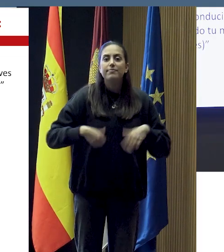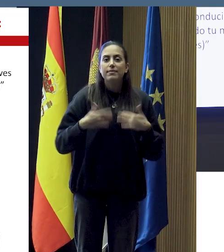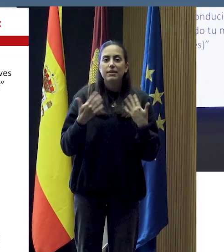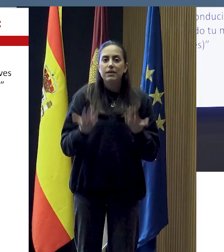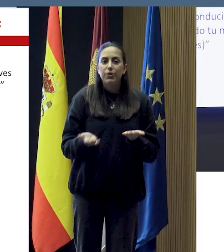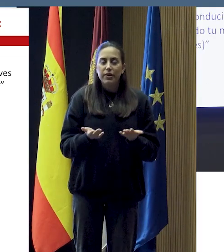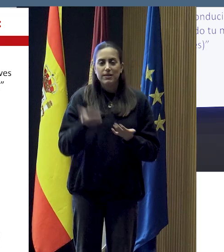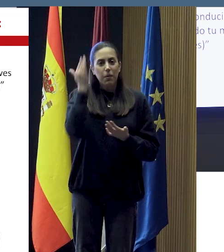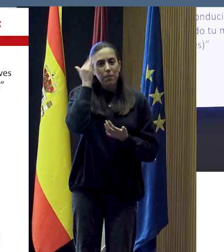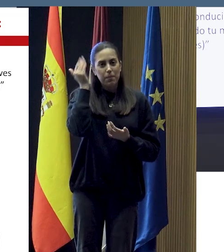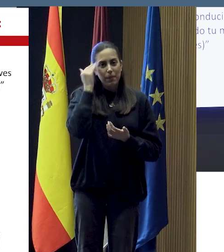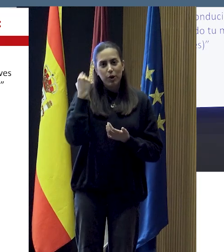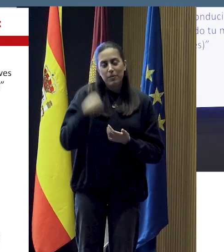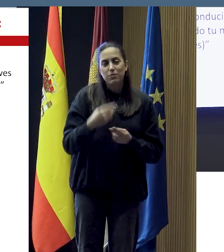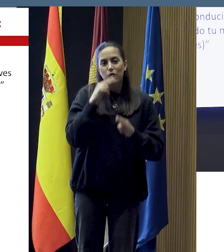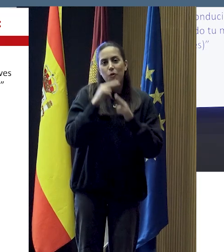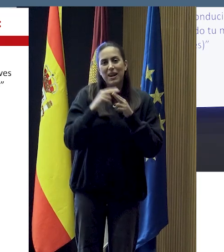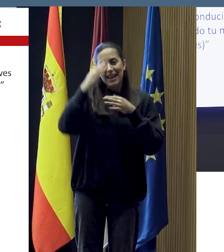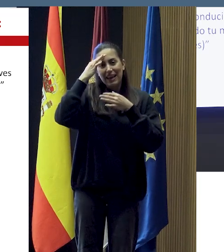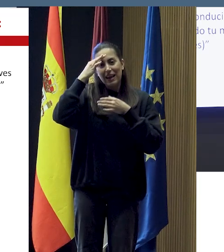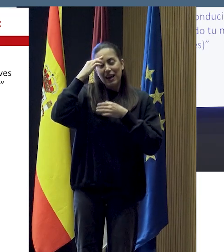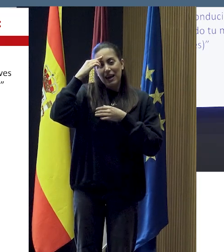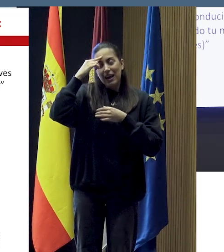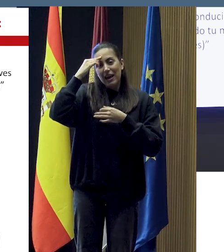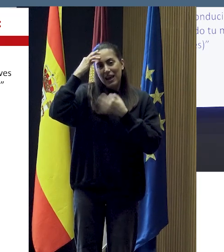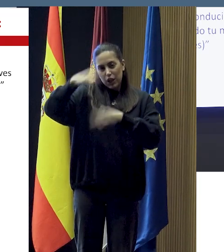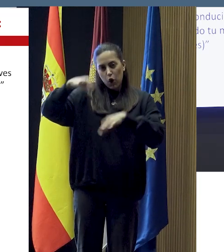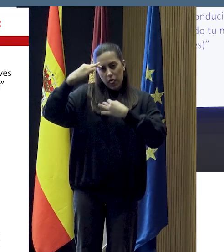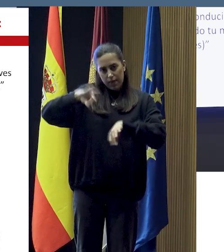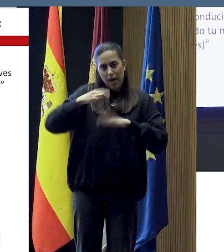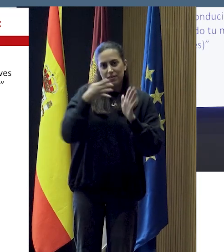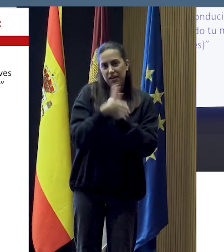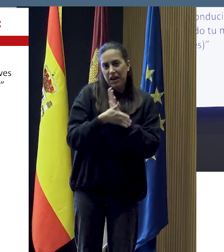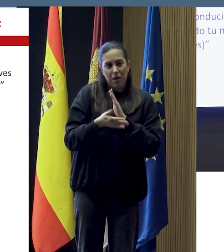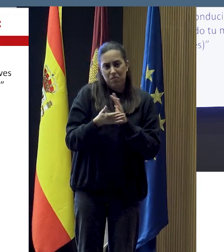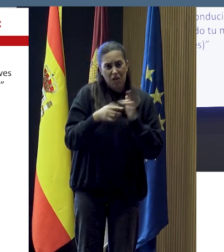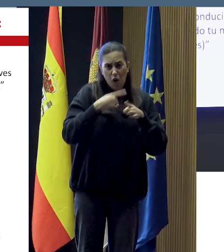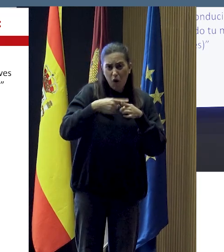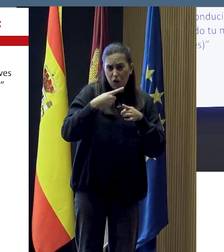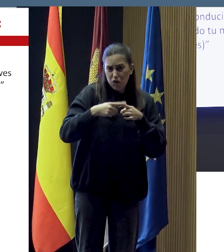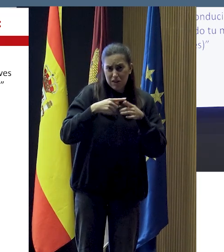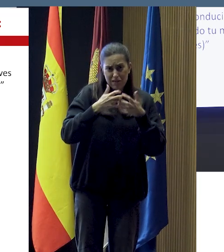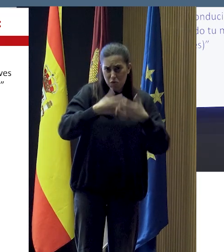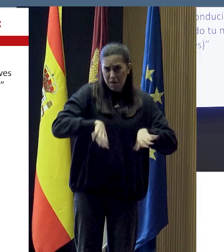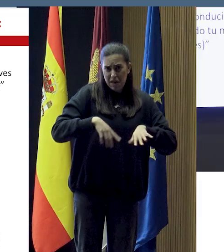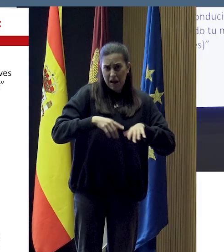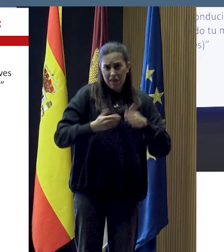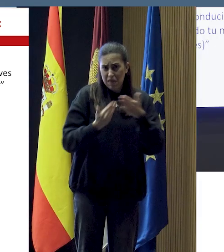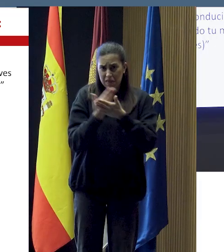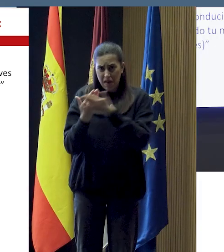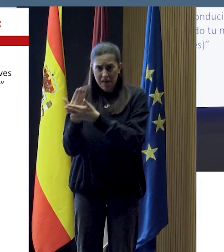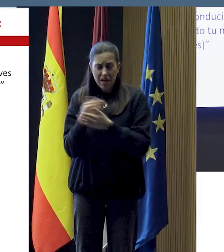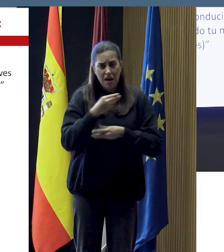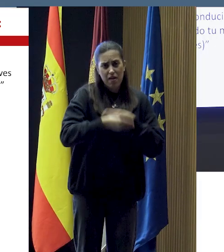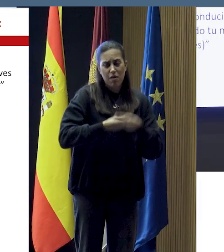Entonces, esta memoria es la que llamamos inconsciente, es lo que se hace, ¿vale? Lo que hacemos para tirar para adelante. Este tipo de